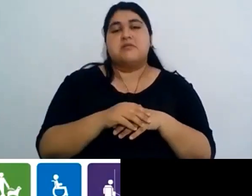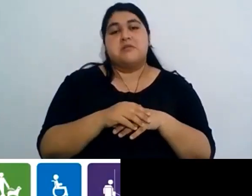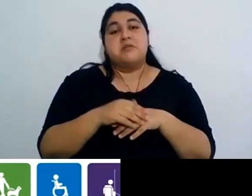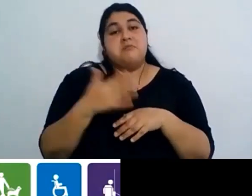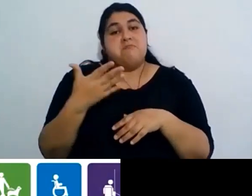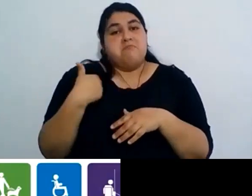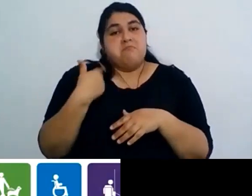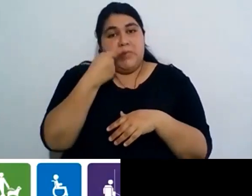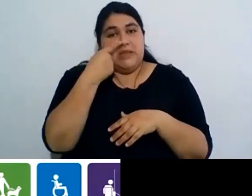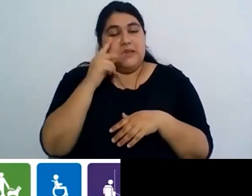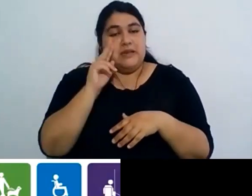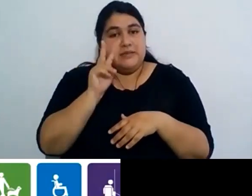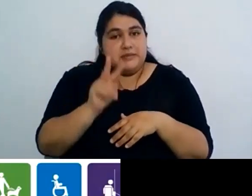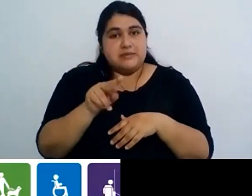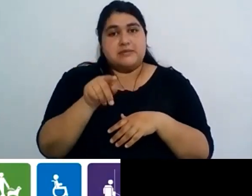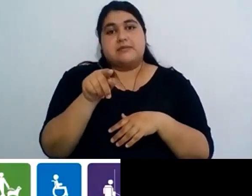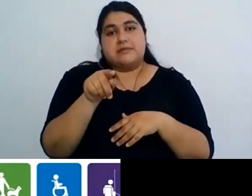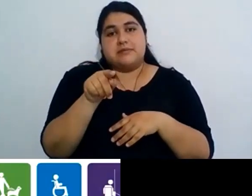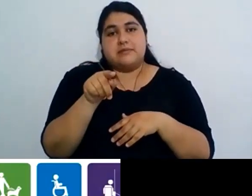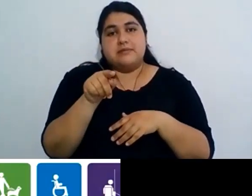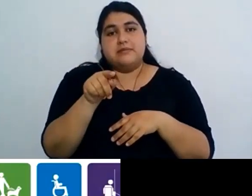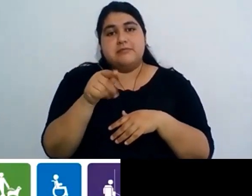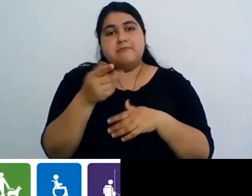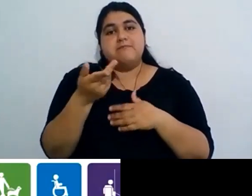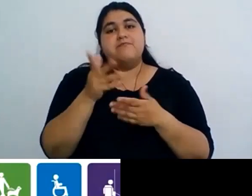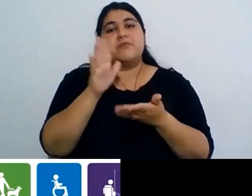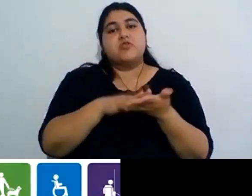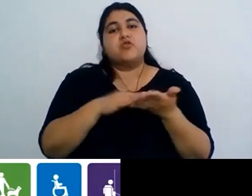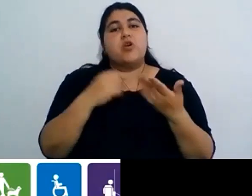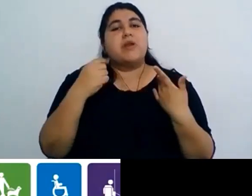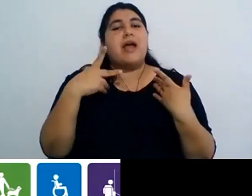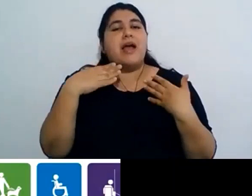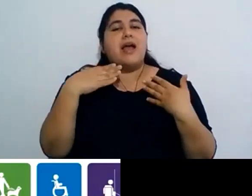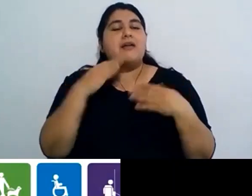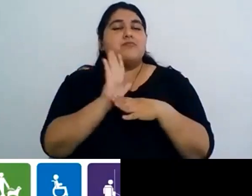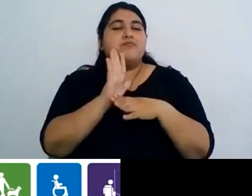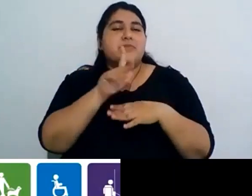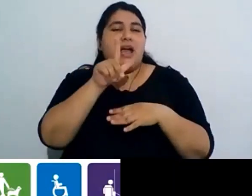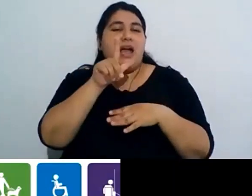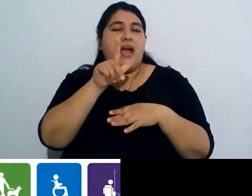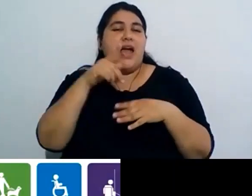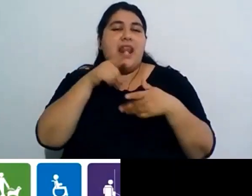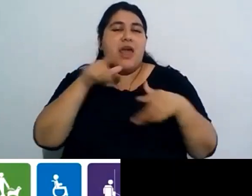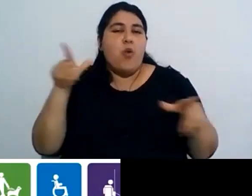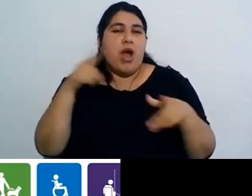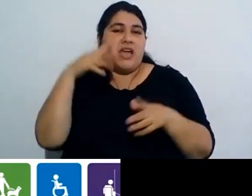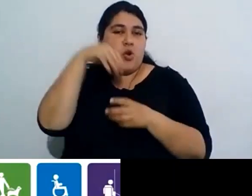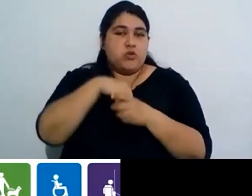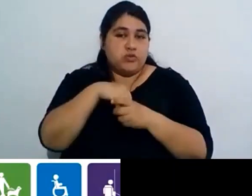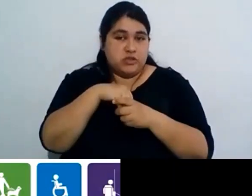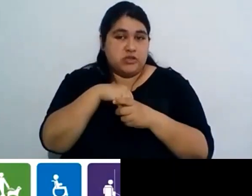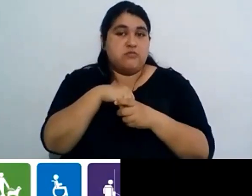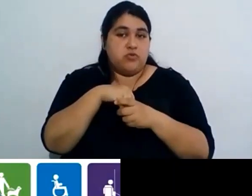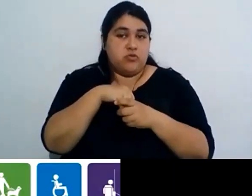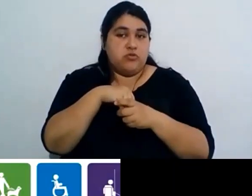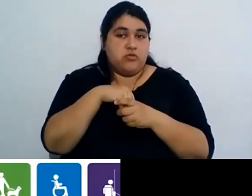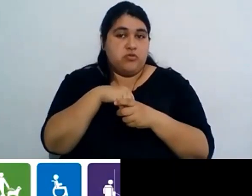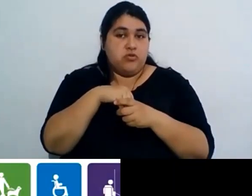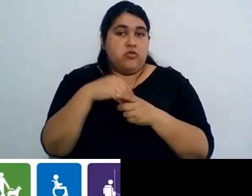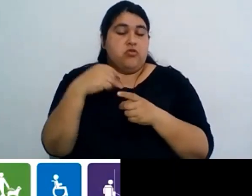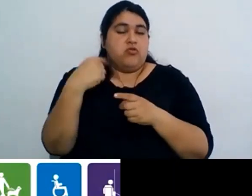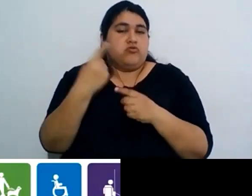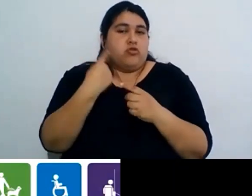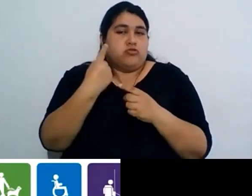tema de lenguaje inclusivo, de cómo estamos de acuerdo necesariamente en